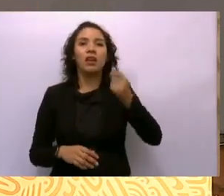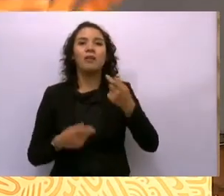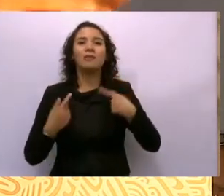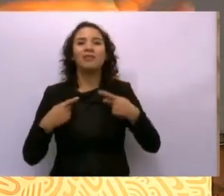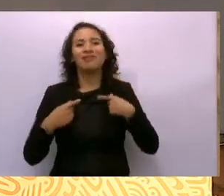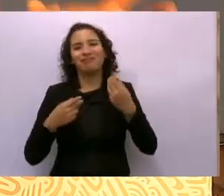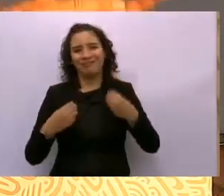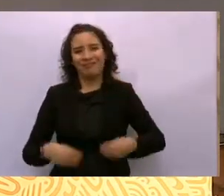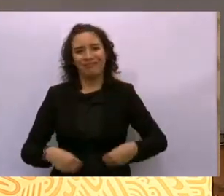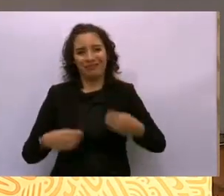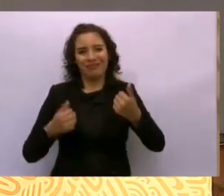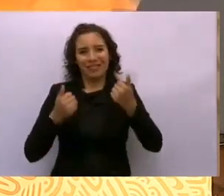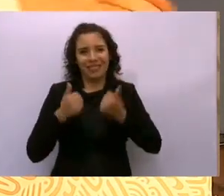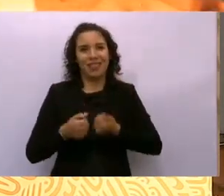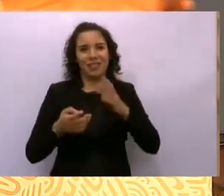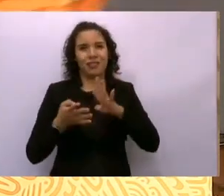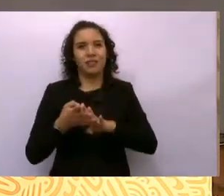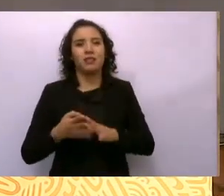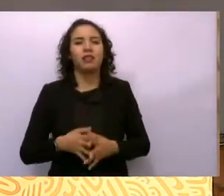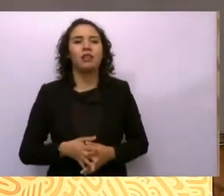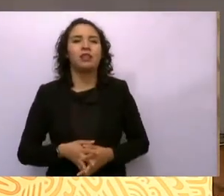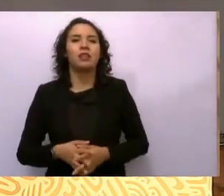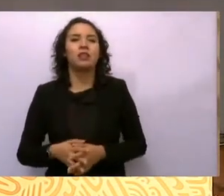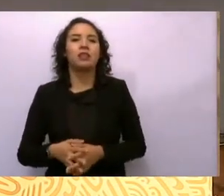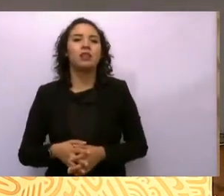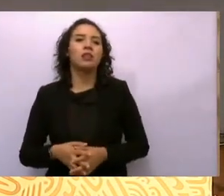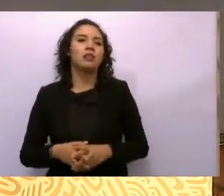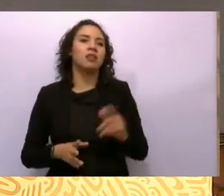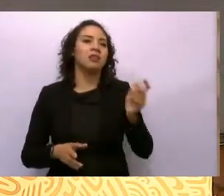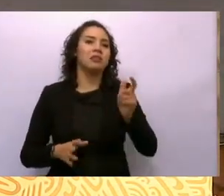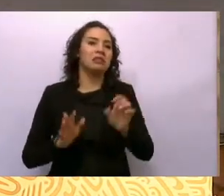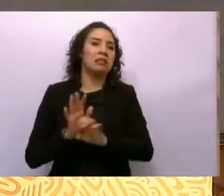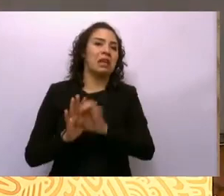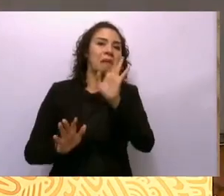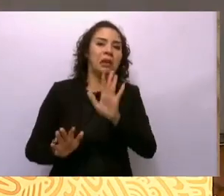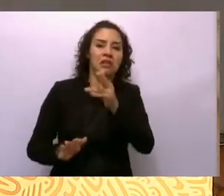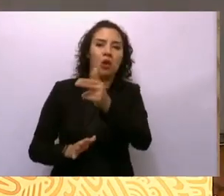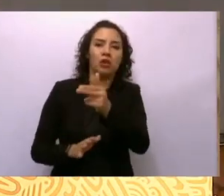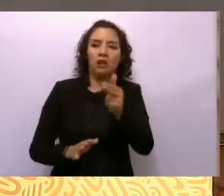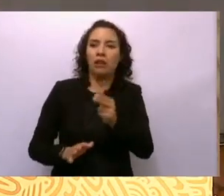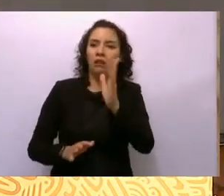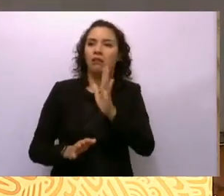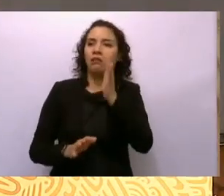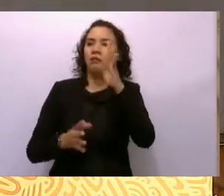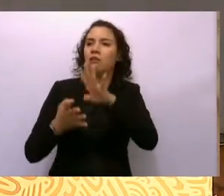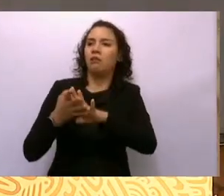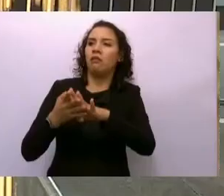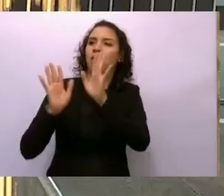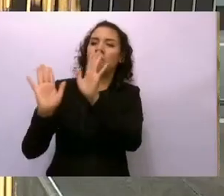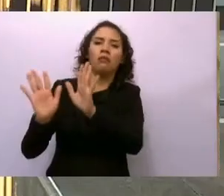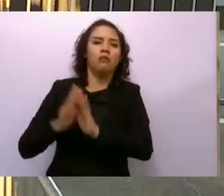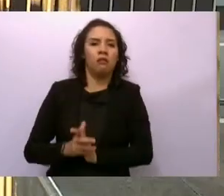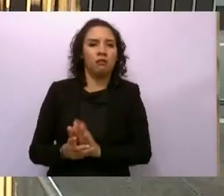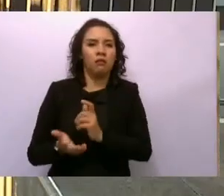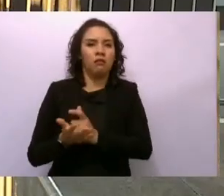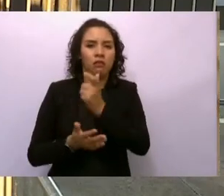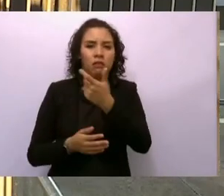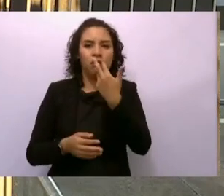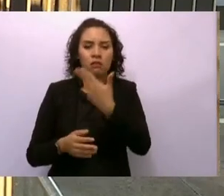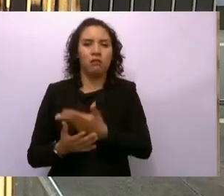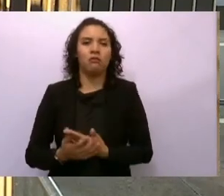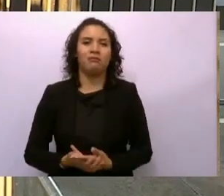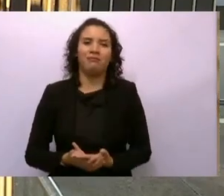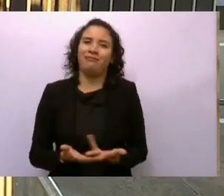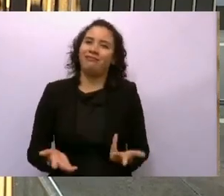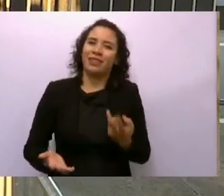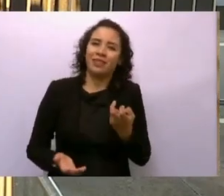Era pagarle como si se hospedara en un hotel de 5 estrellas. Y yo